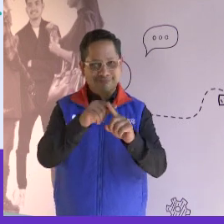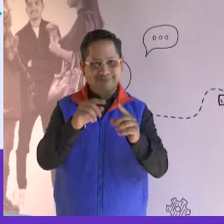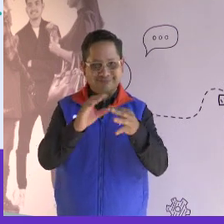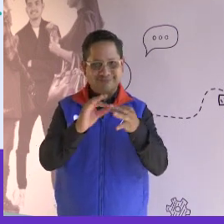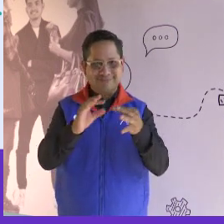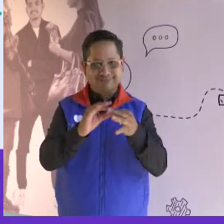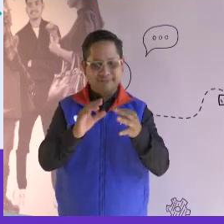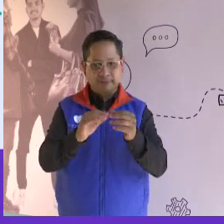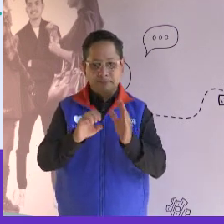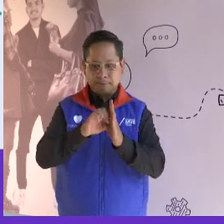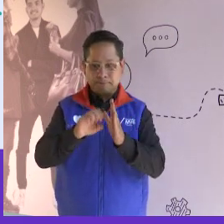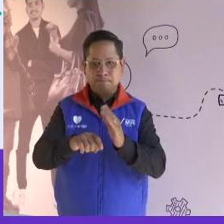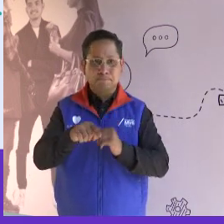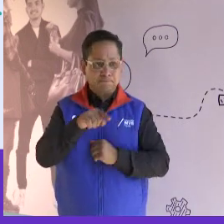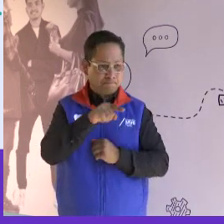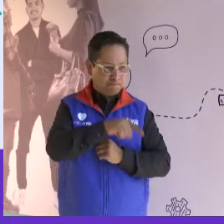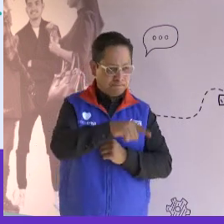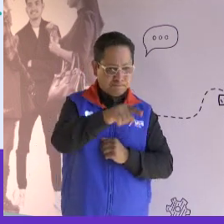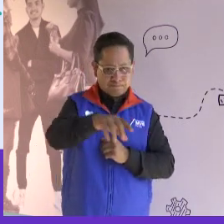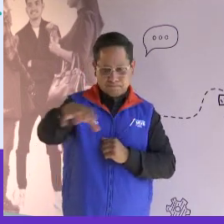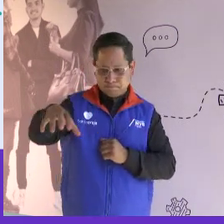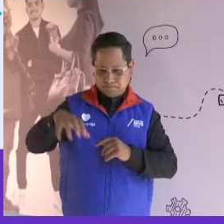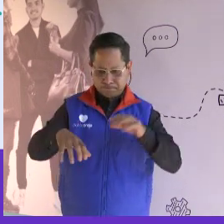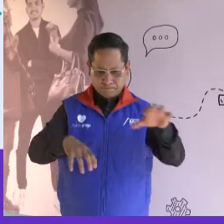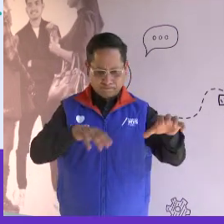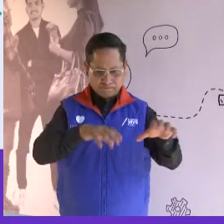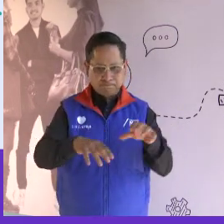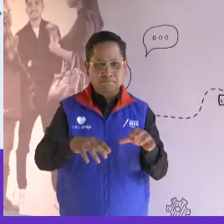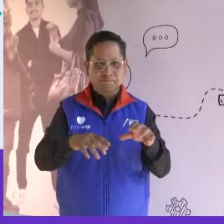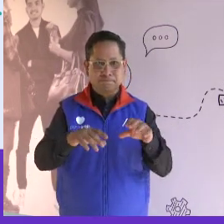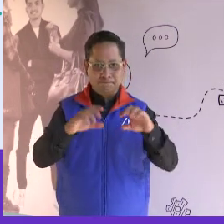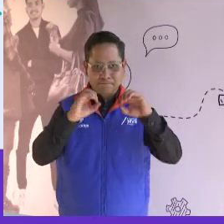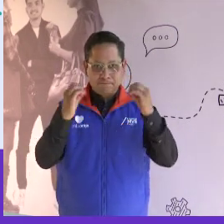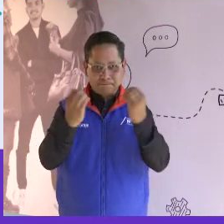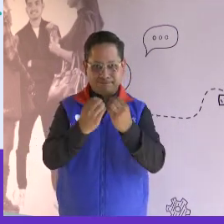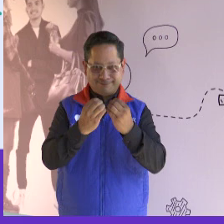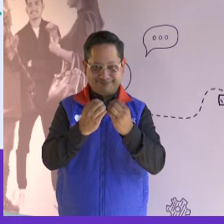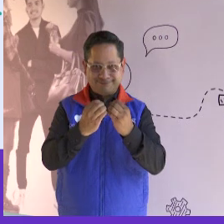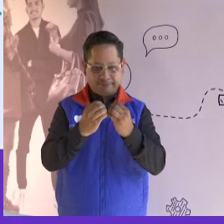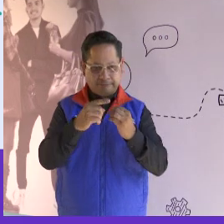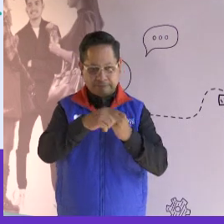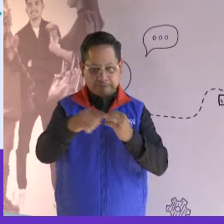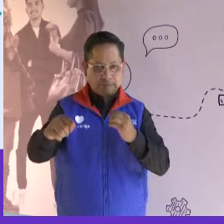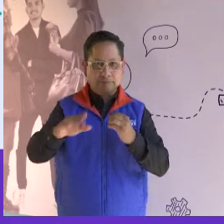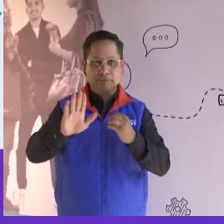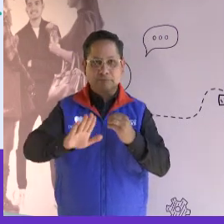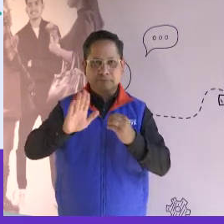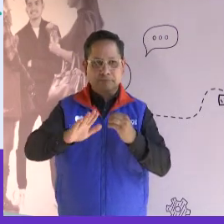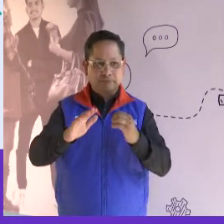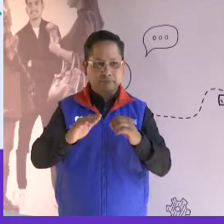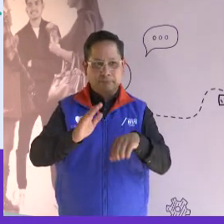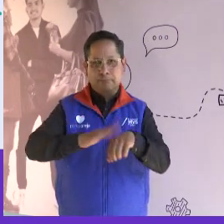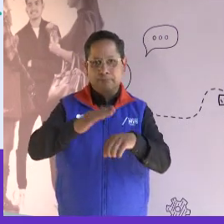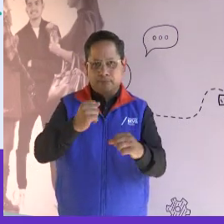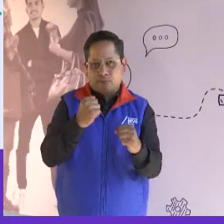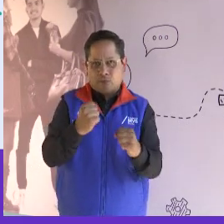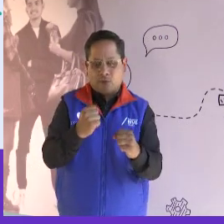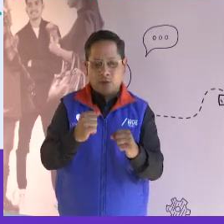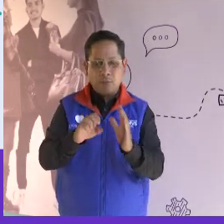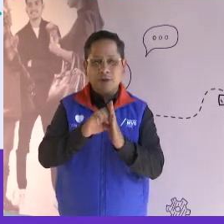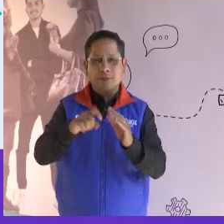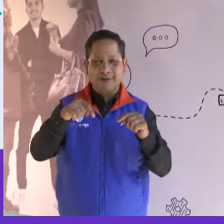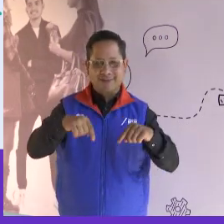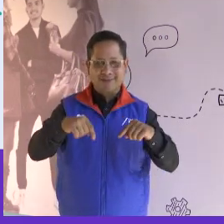entre las organizaciones que pertenecen a las redes, ¿no? Y aquí les cuento un ejemplo rapidísimo con Pulso, ¿no? Con